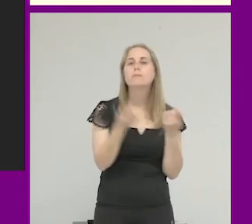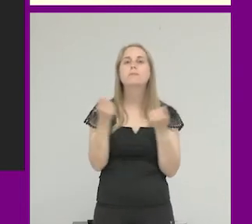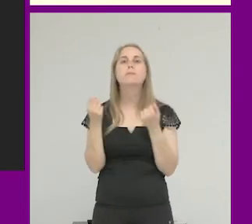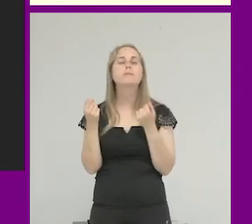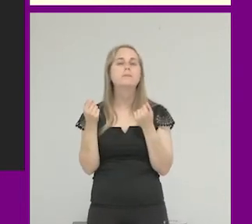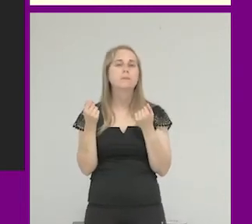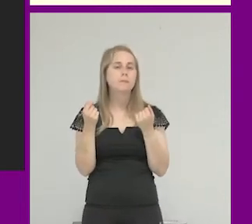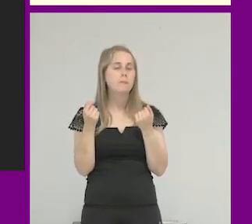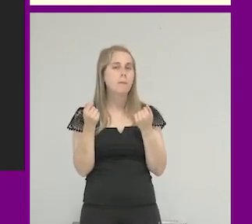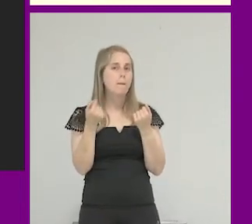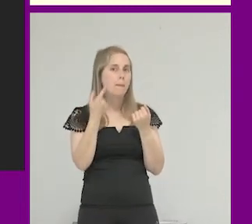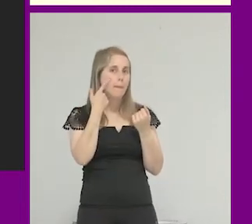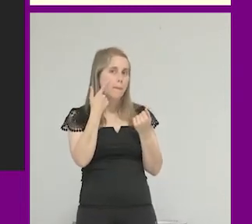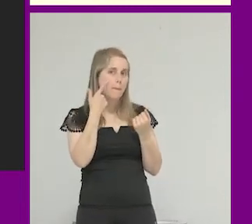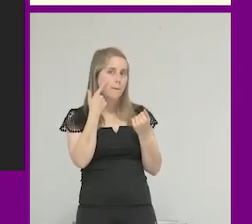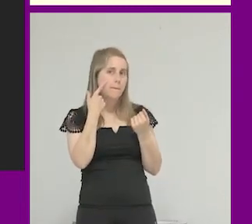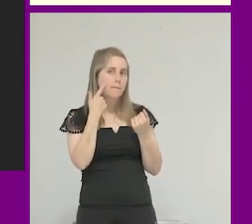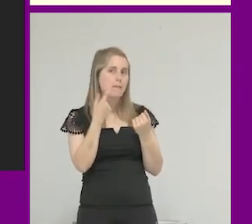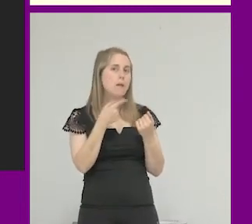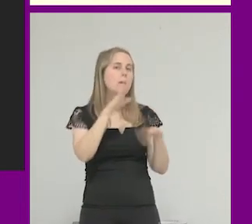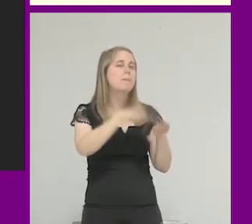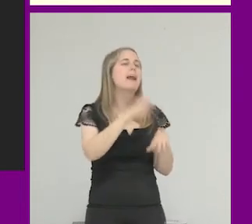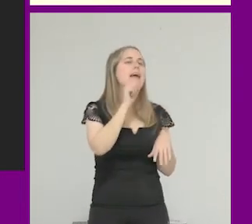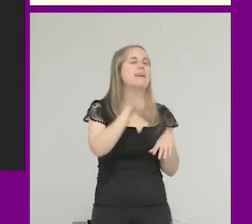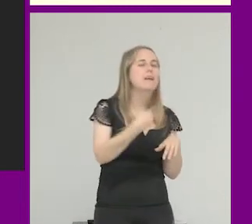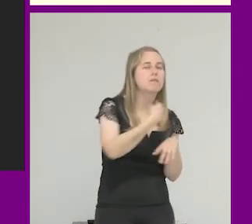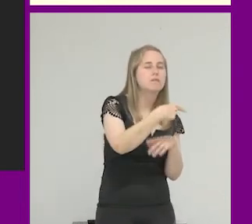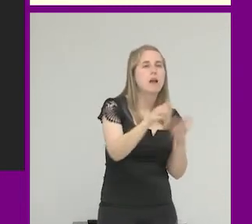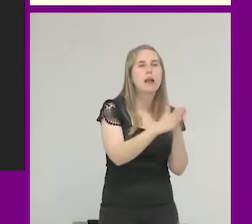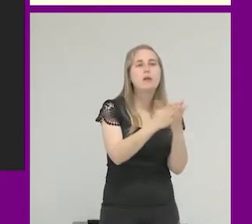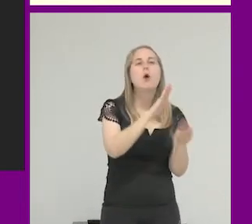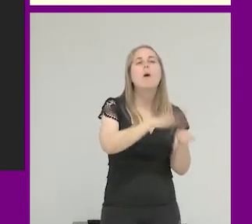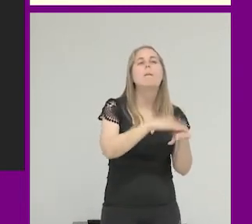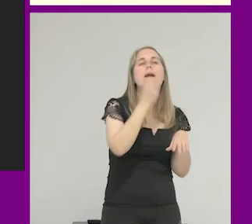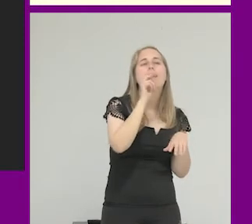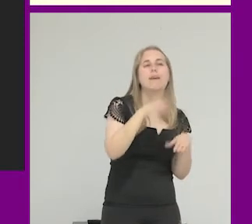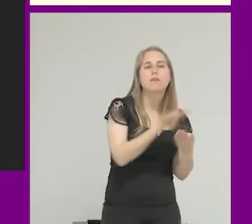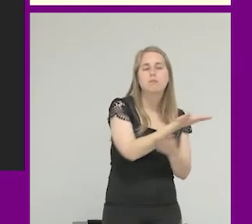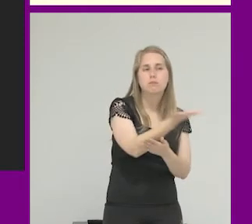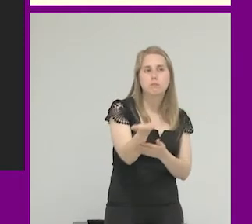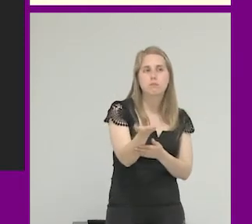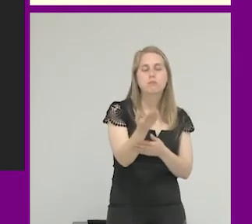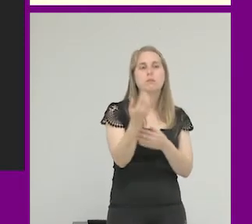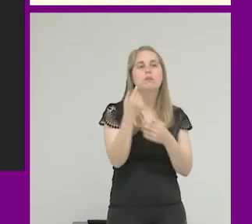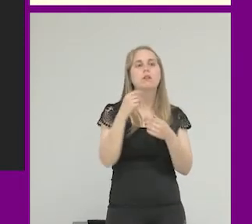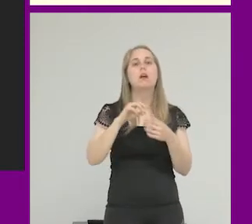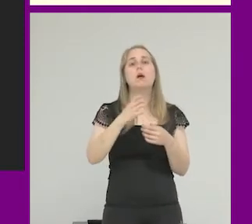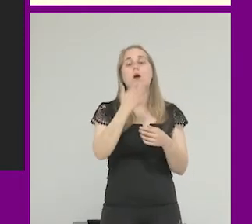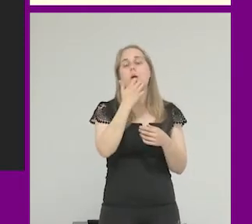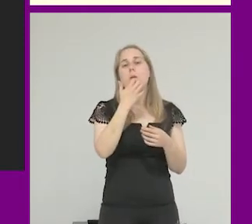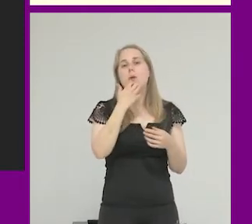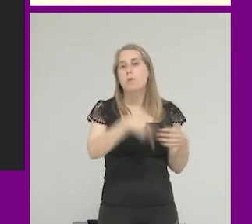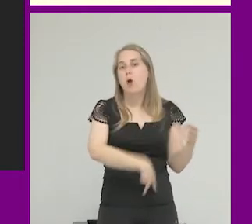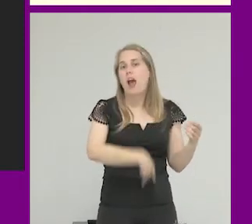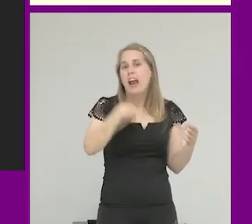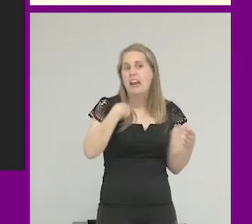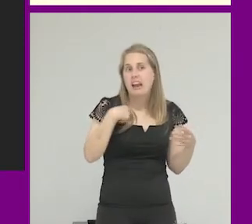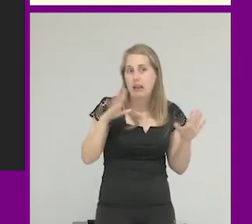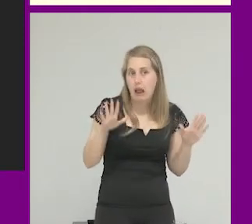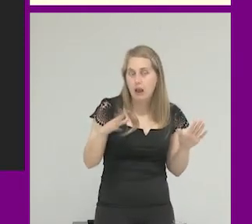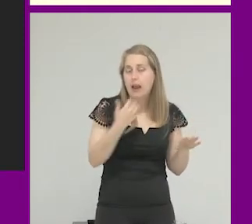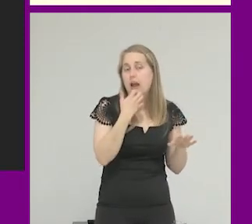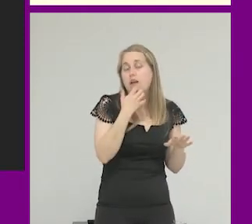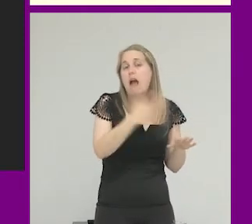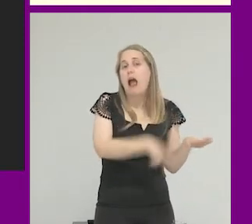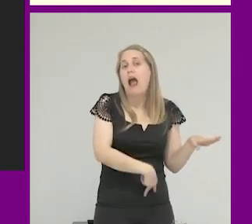ea nori zuzentzen zaion liburua, hirugarren pertsona generikoa hitz egiten